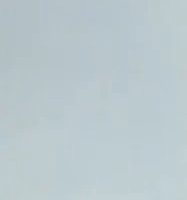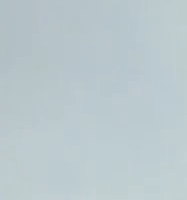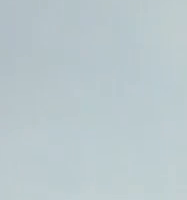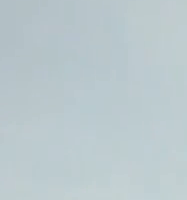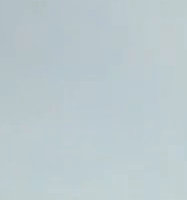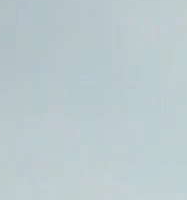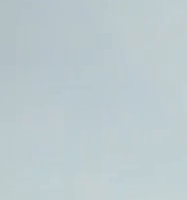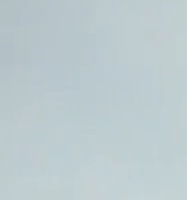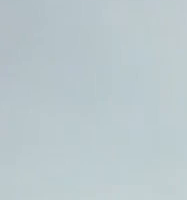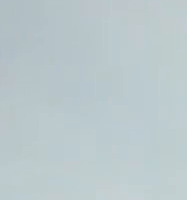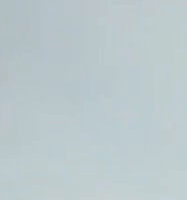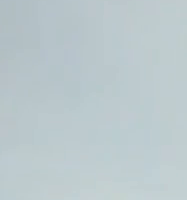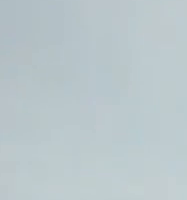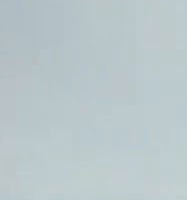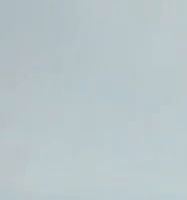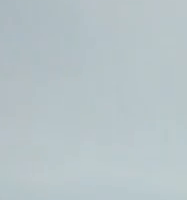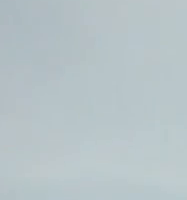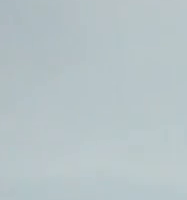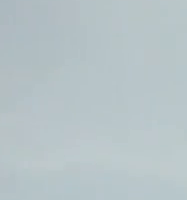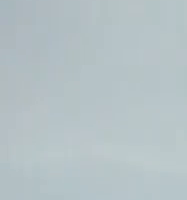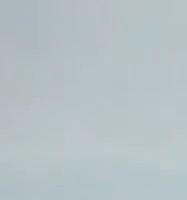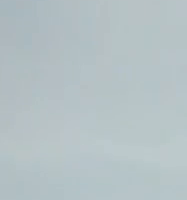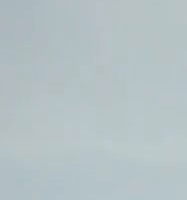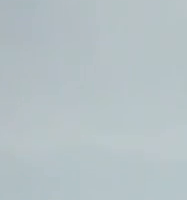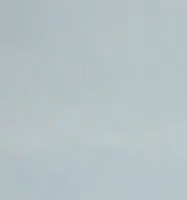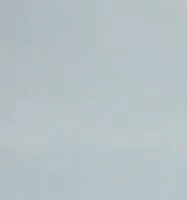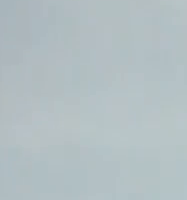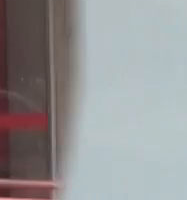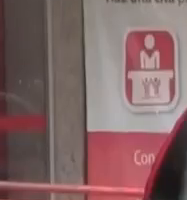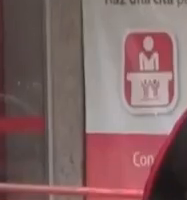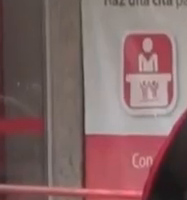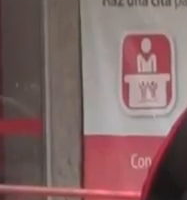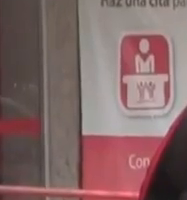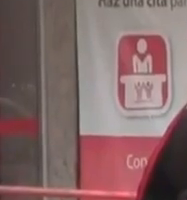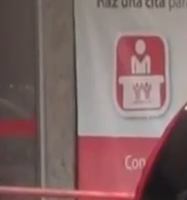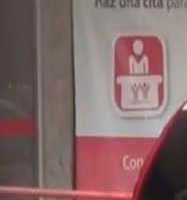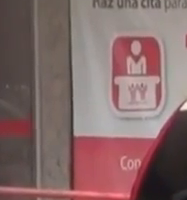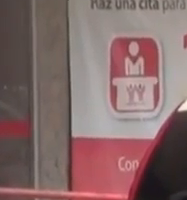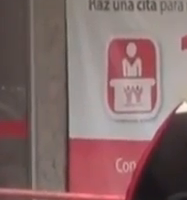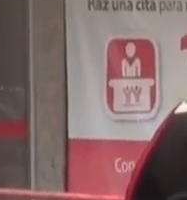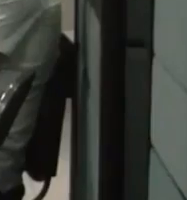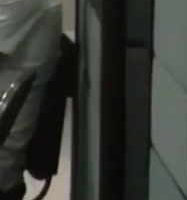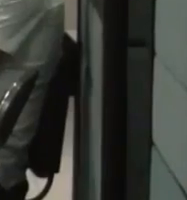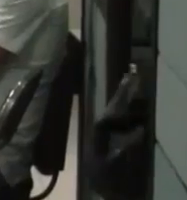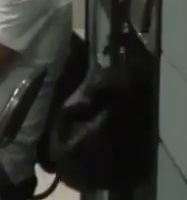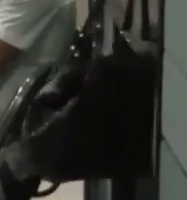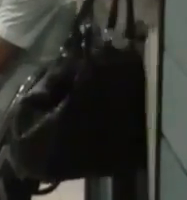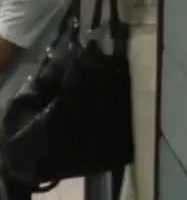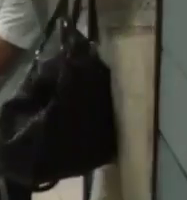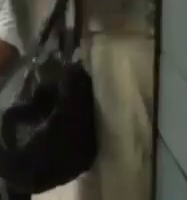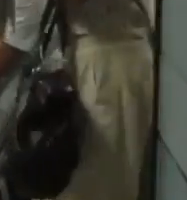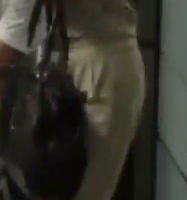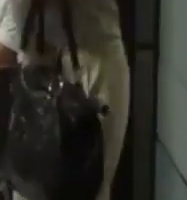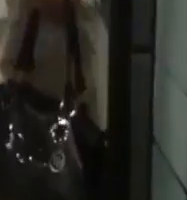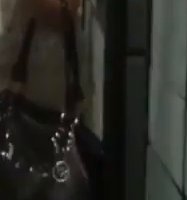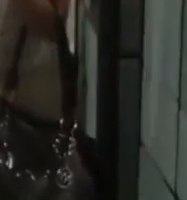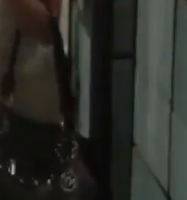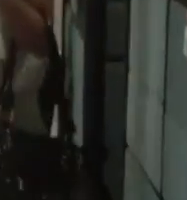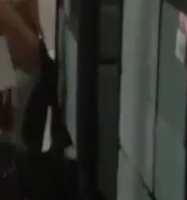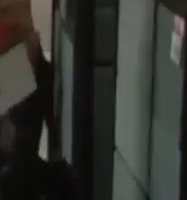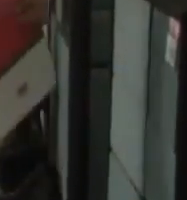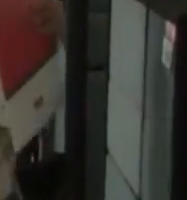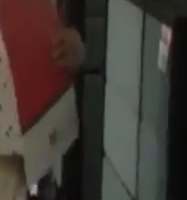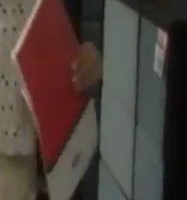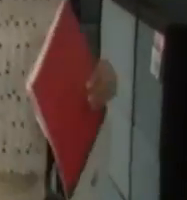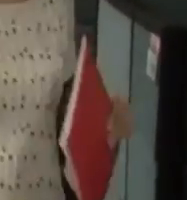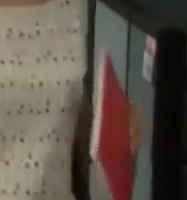los trabajadores. López Obrador envió una propuesta a la administración del Infonavit con la finalidad de que no desalojen a